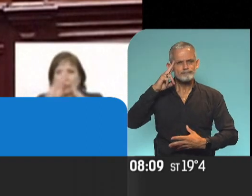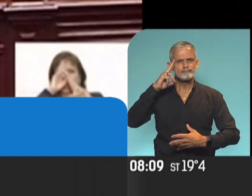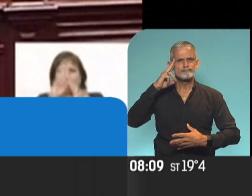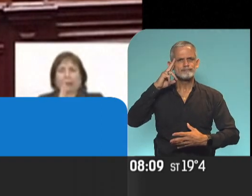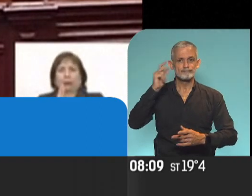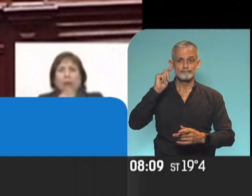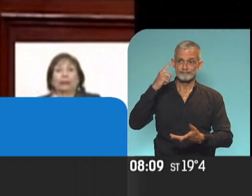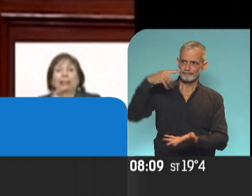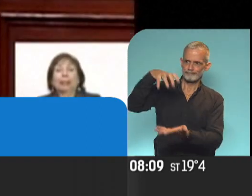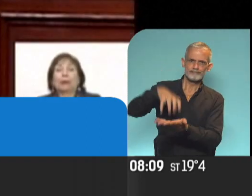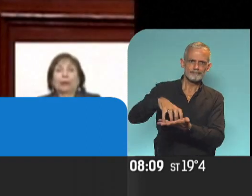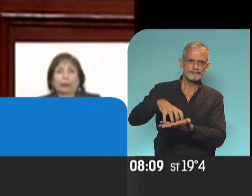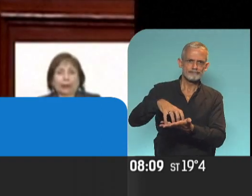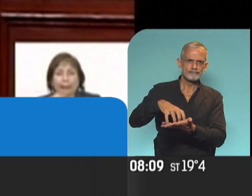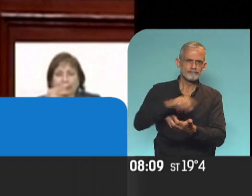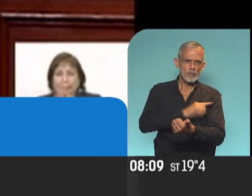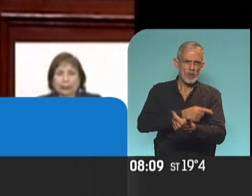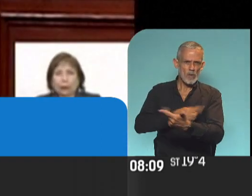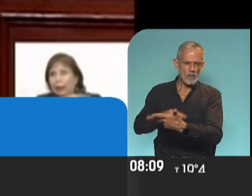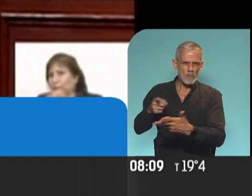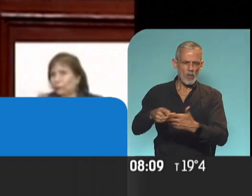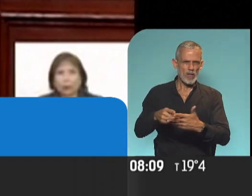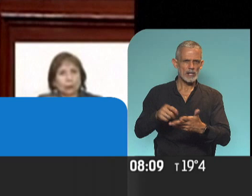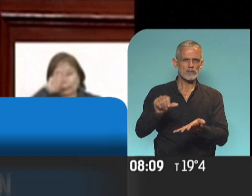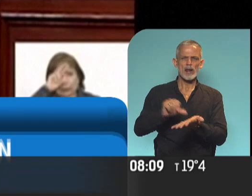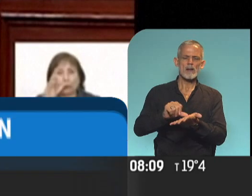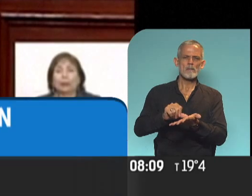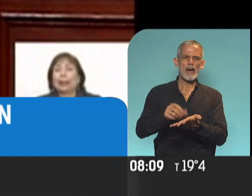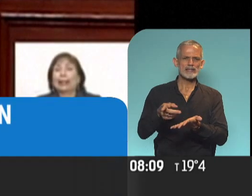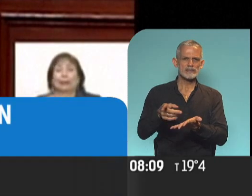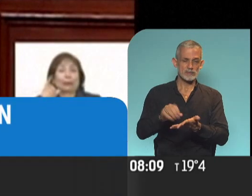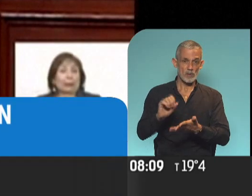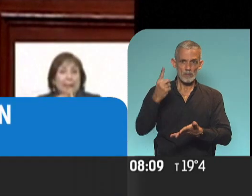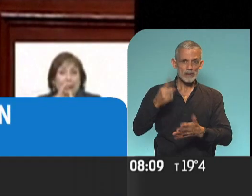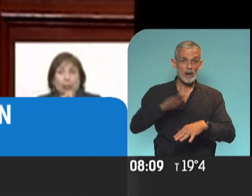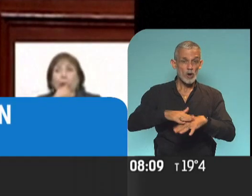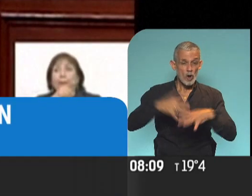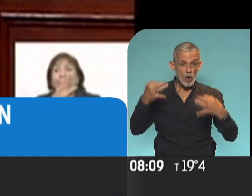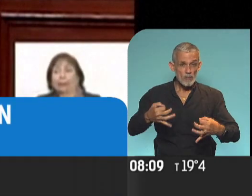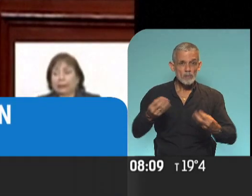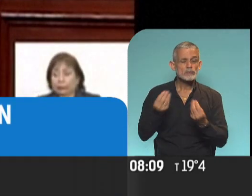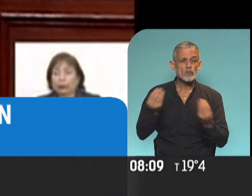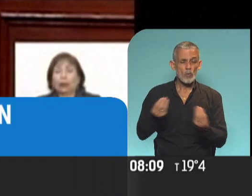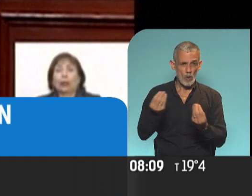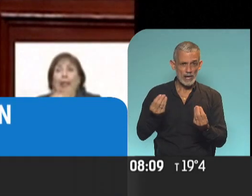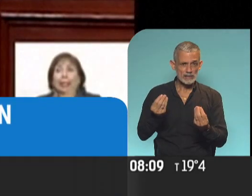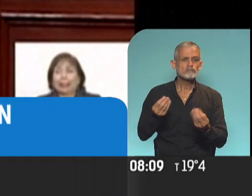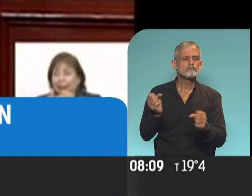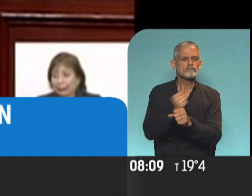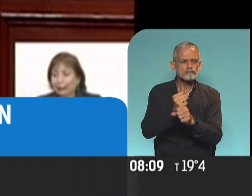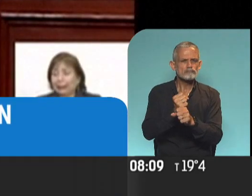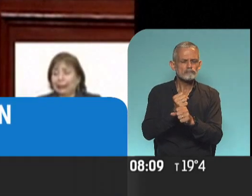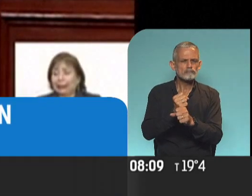la institucionalidad. Reitero ante el país que nuestro primer compromiso es el de